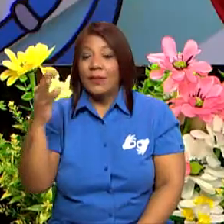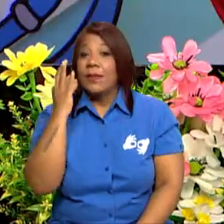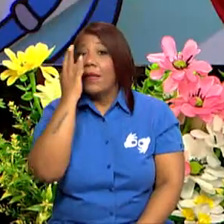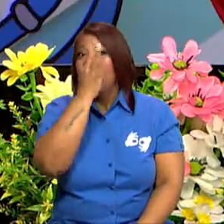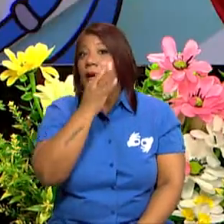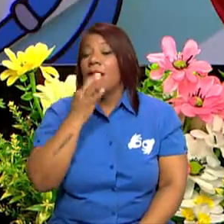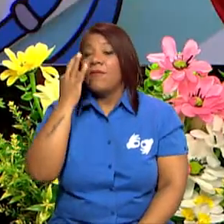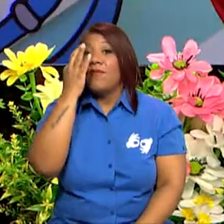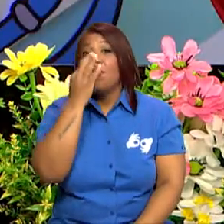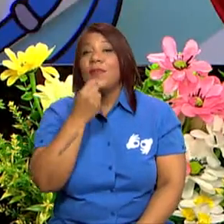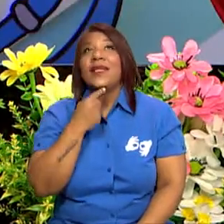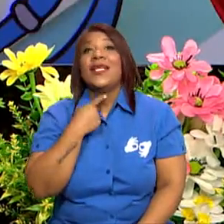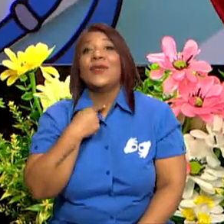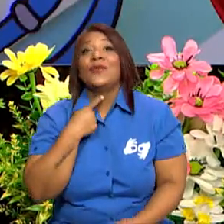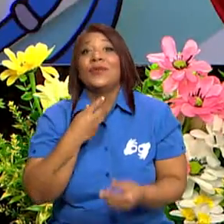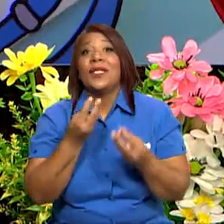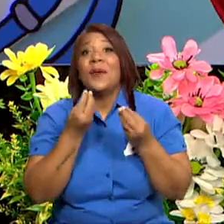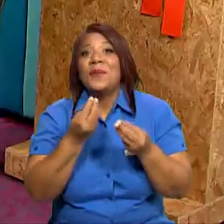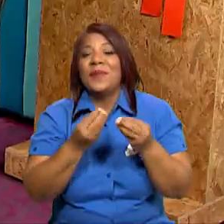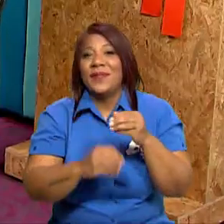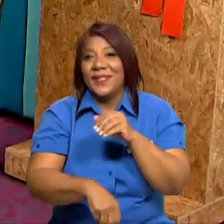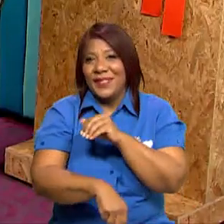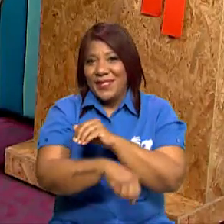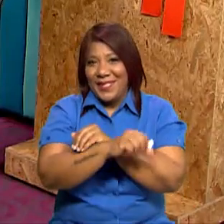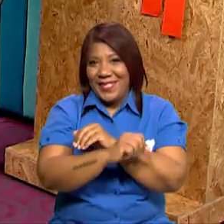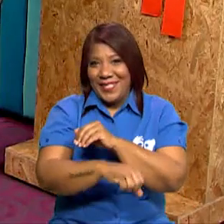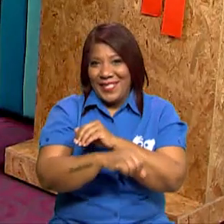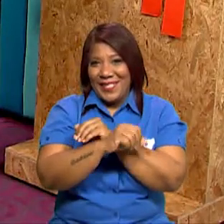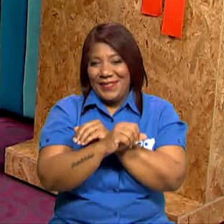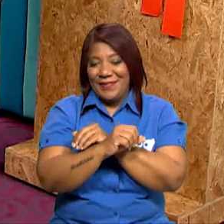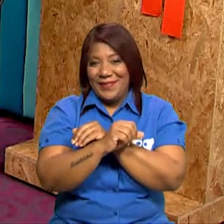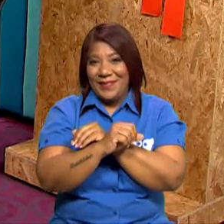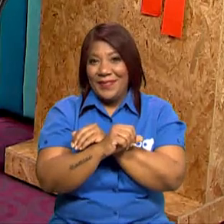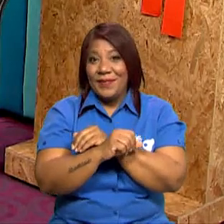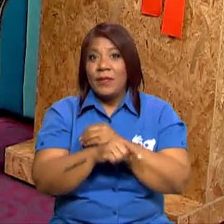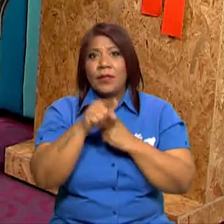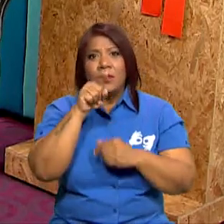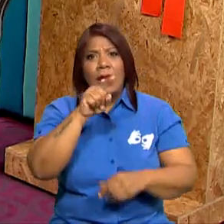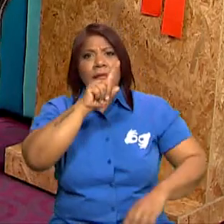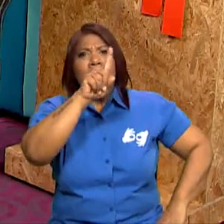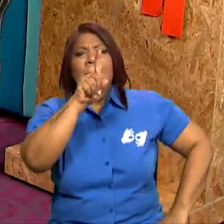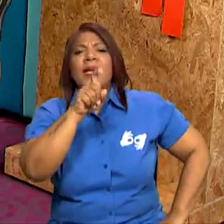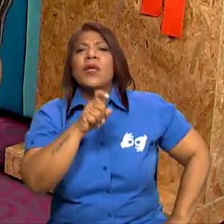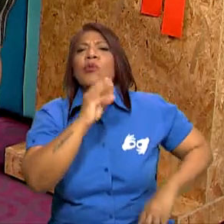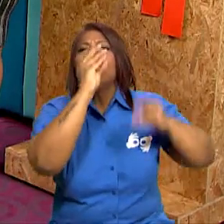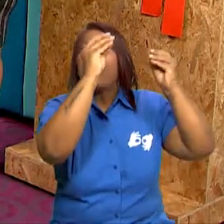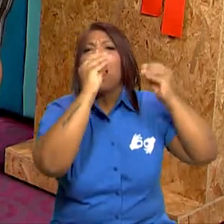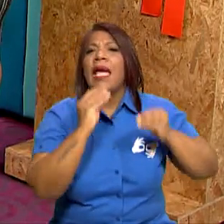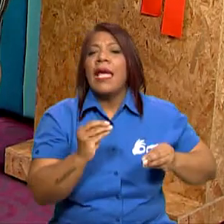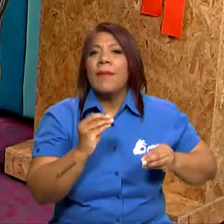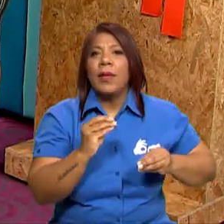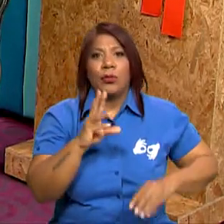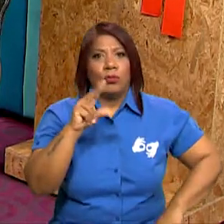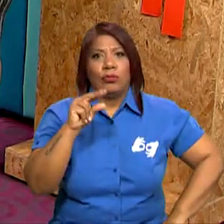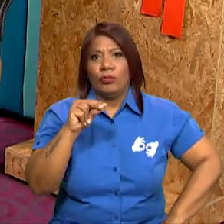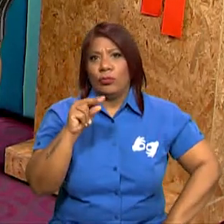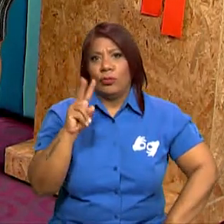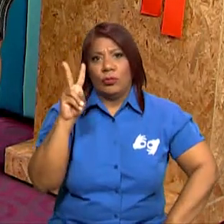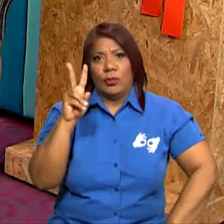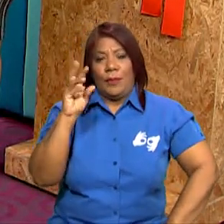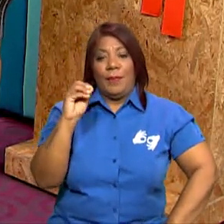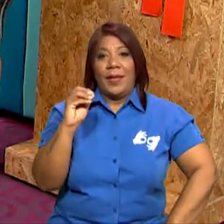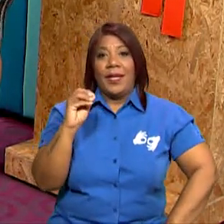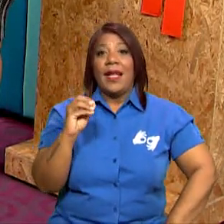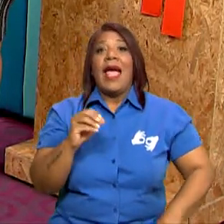fútbol? ¡Wow! Entonces si te hubiesen incluido en esta recolección de datos, entonces ya no serían 20,